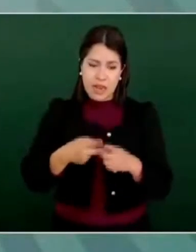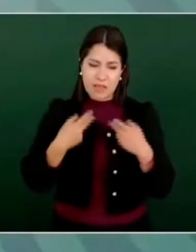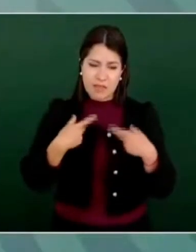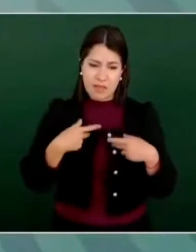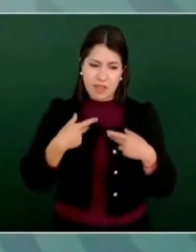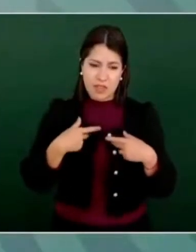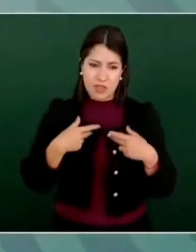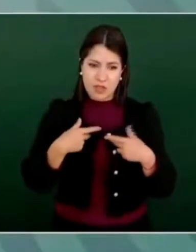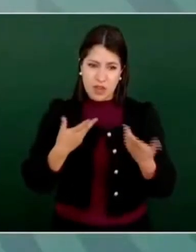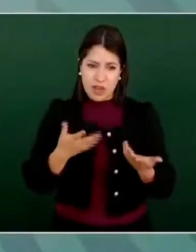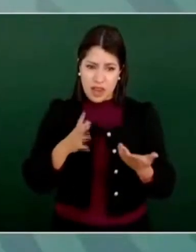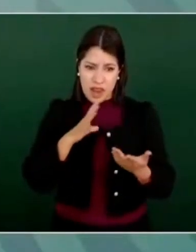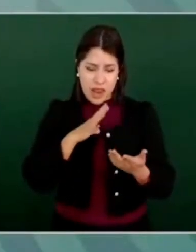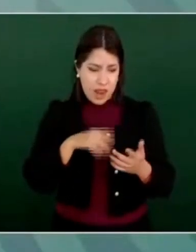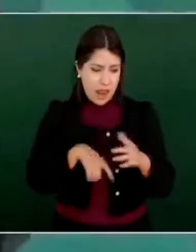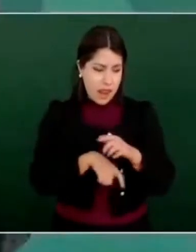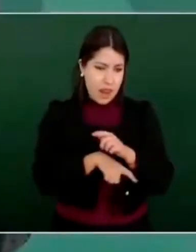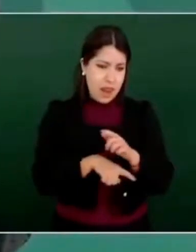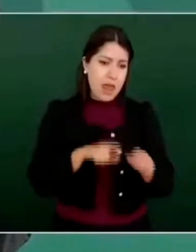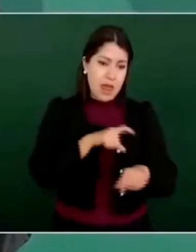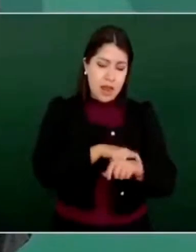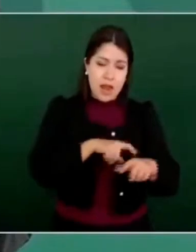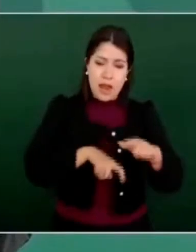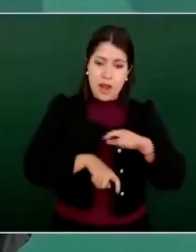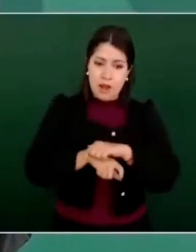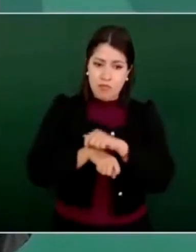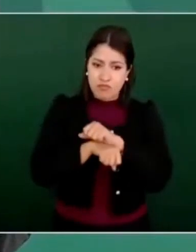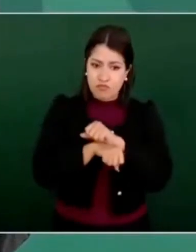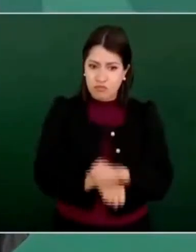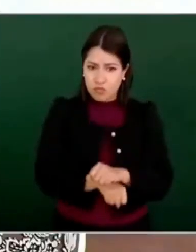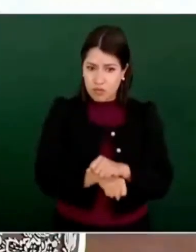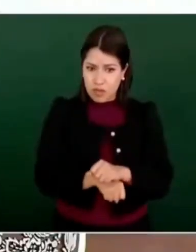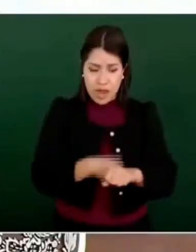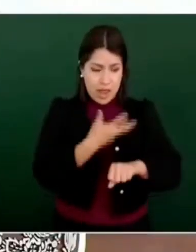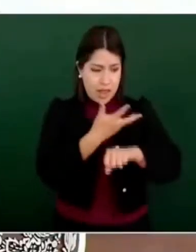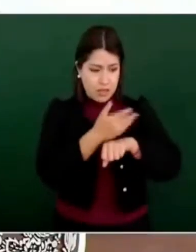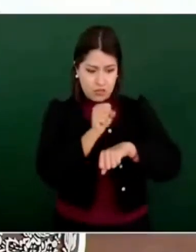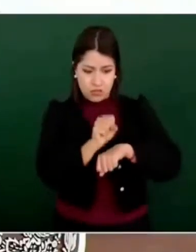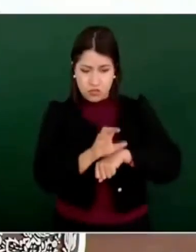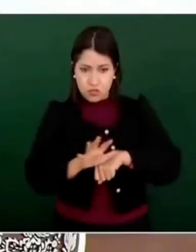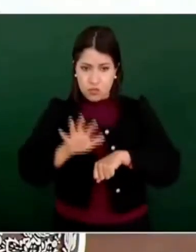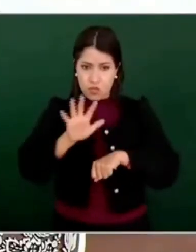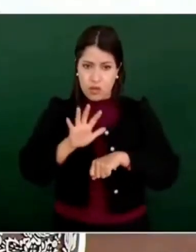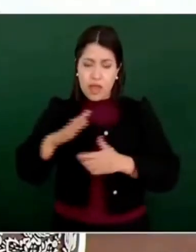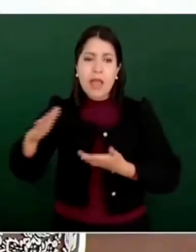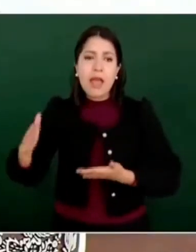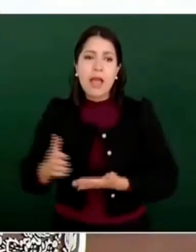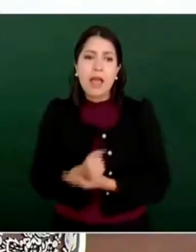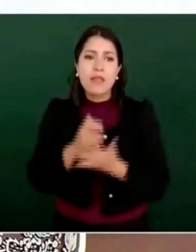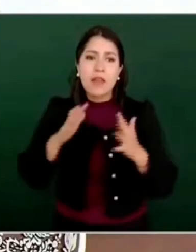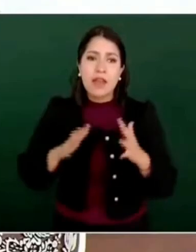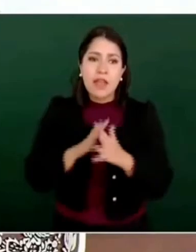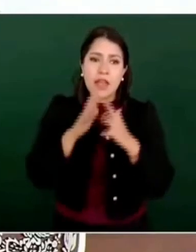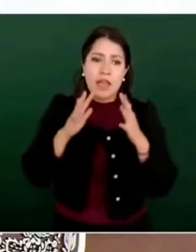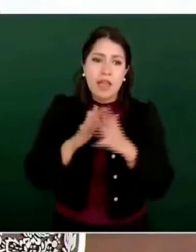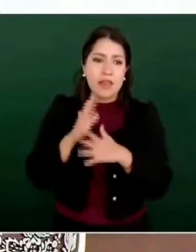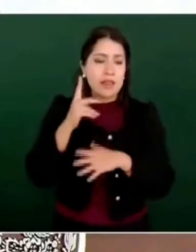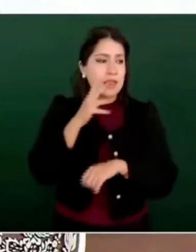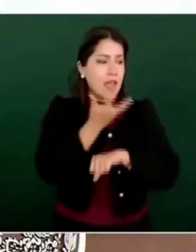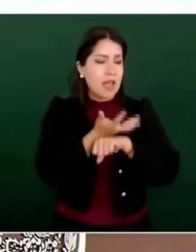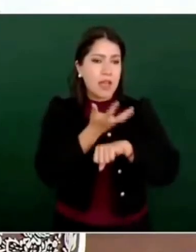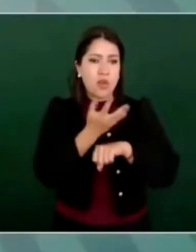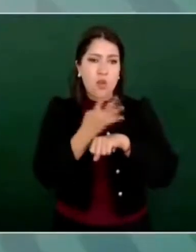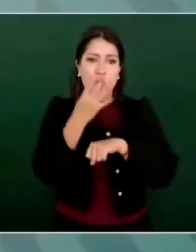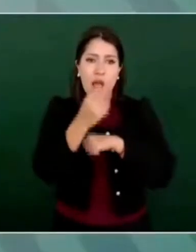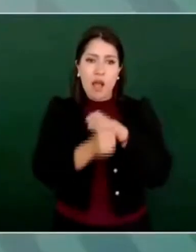sureños y con ello ganó la guerra civil en la que había estado sumido Estados Unidos durante